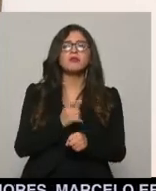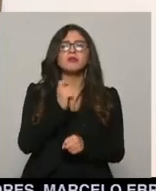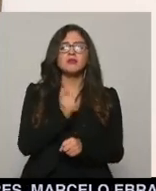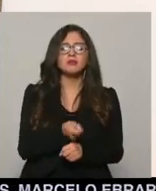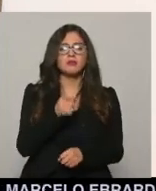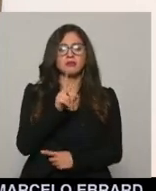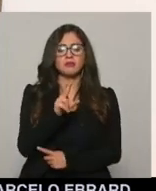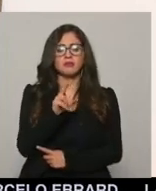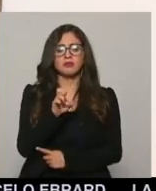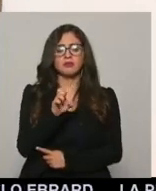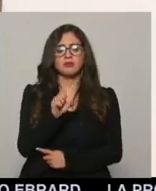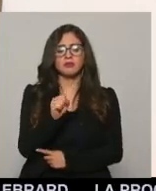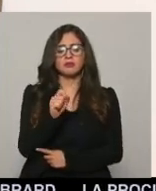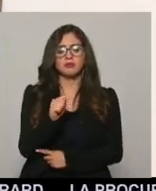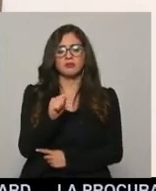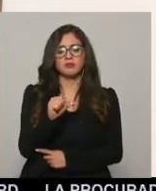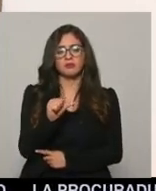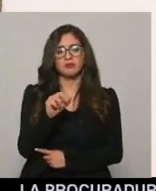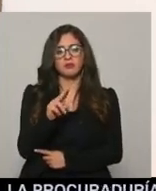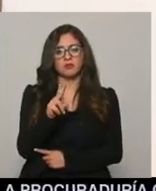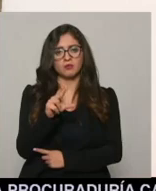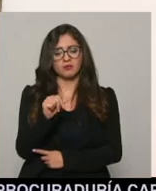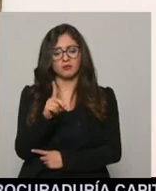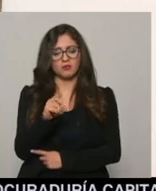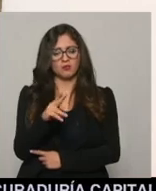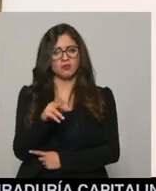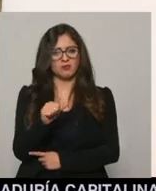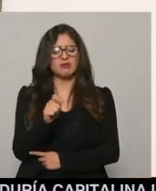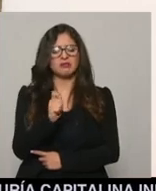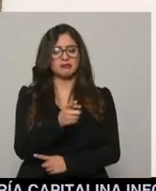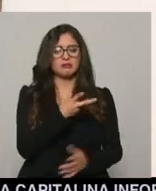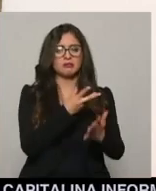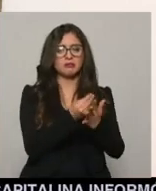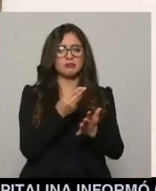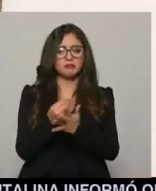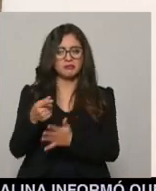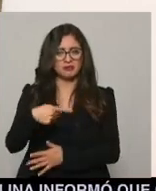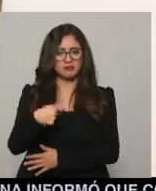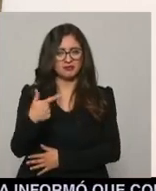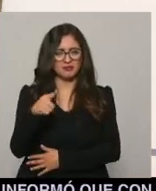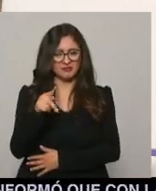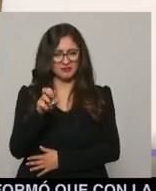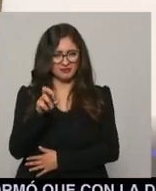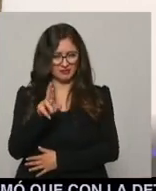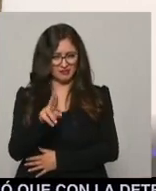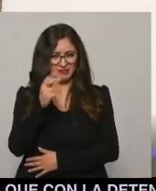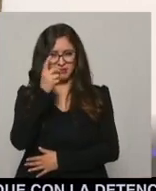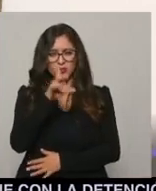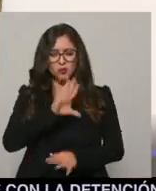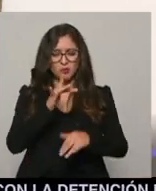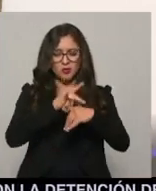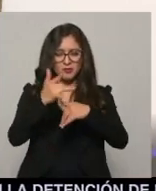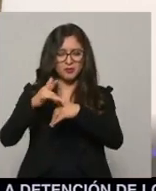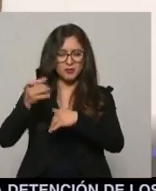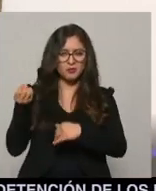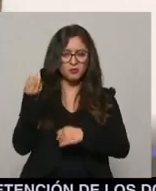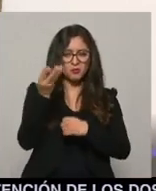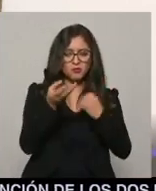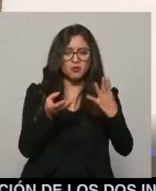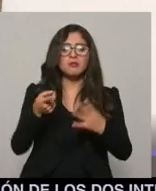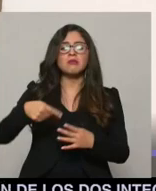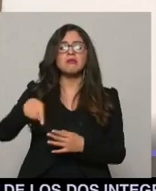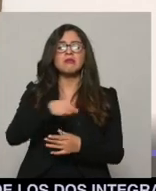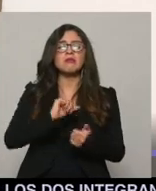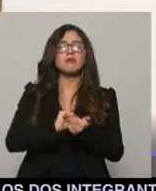con glitter, en un hashtag que finalmente irrumpió en la esfera pública, en la esfera política, justo inmediatamente después de que